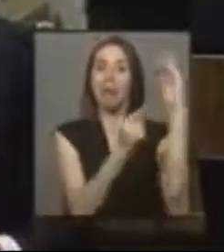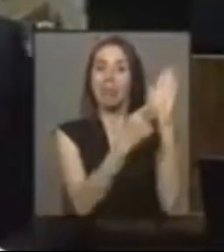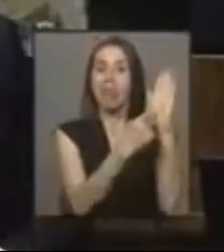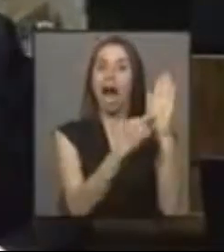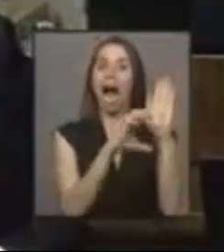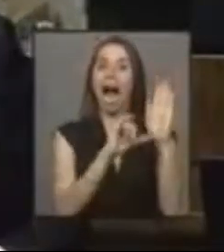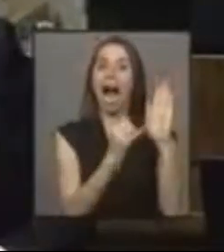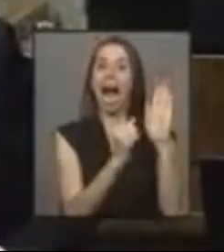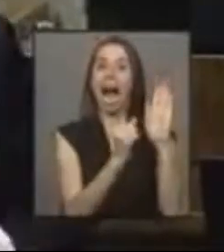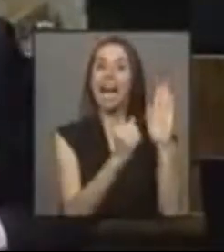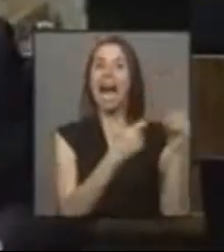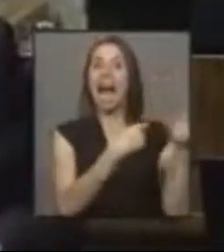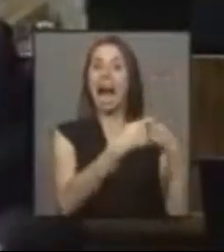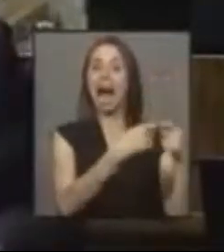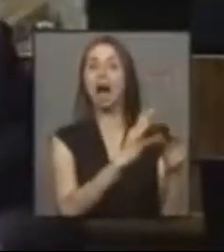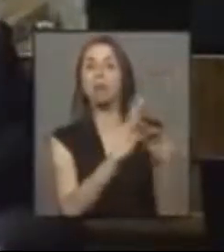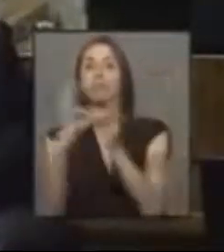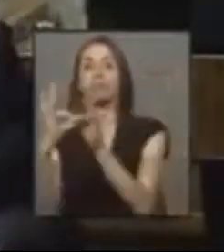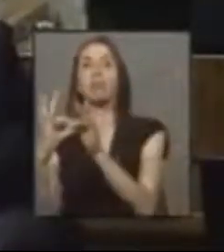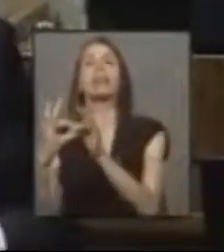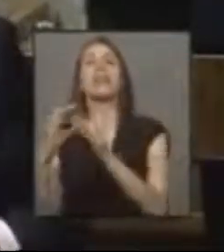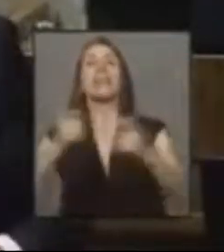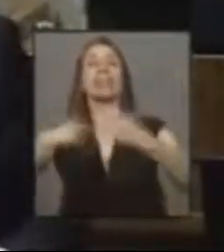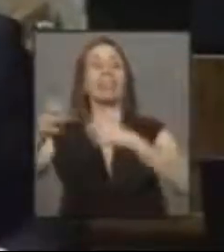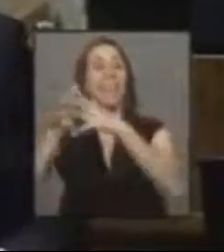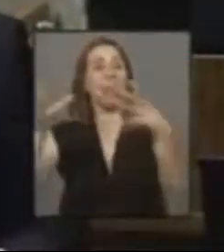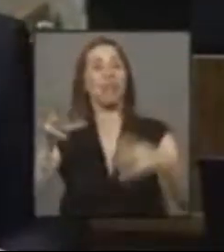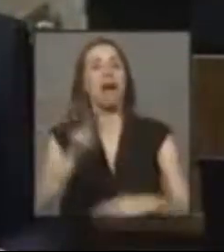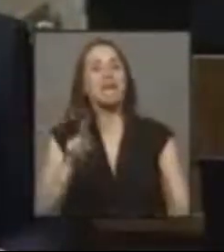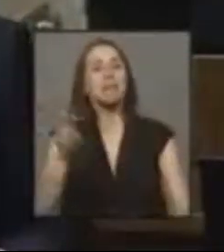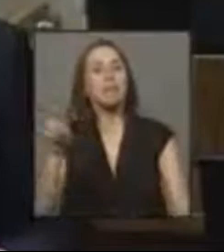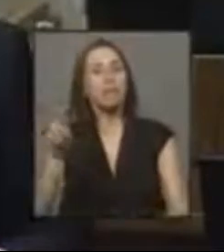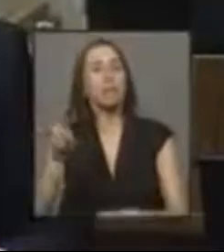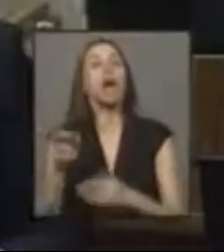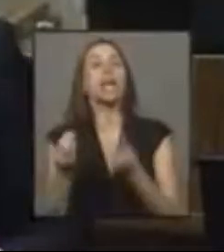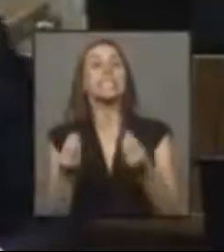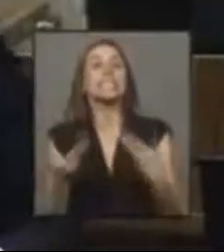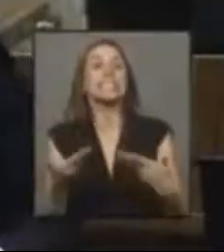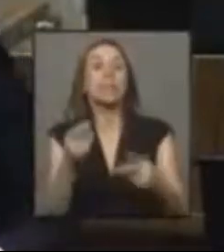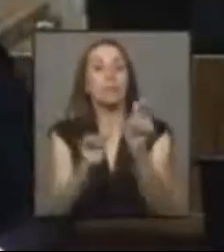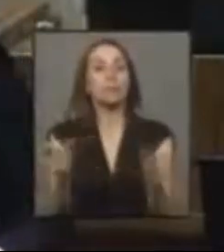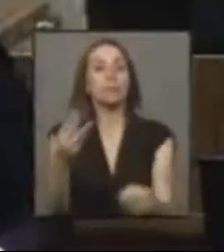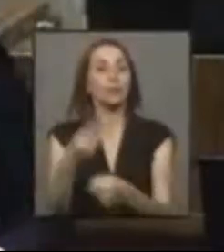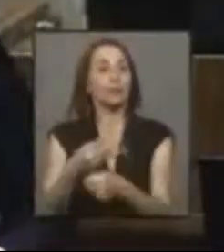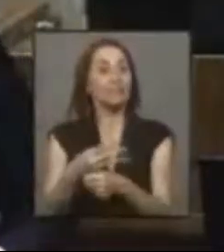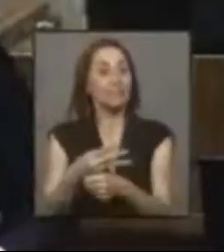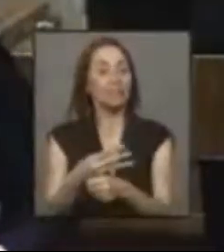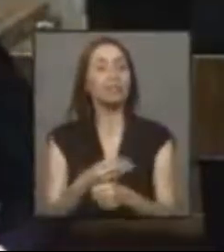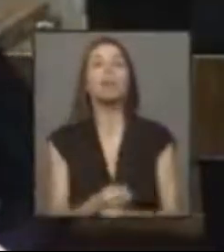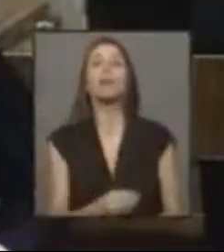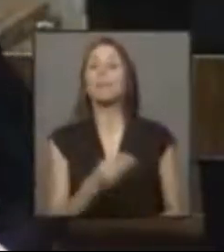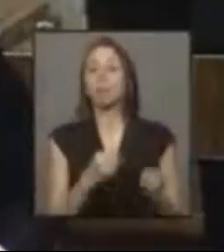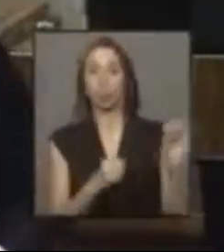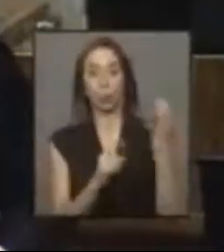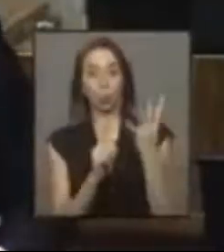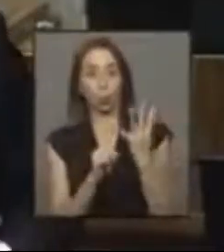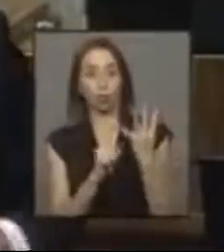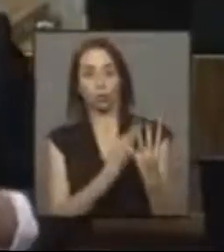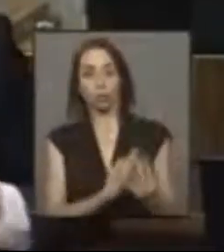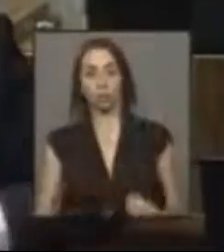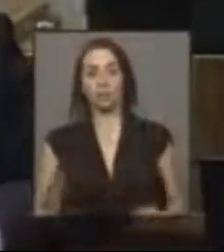casas comerciales, sería un gran avance para los adultos mayores en este sentido. También necesitamos, presidente, como cuarta